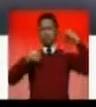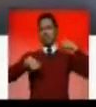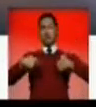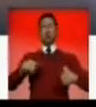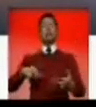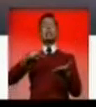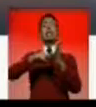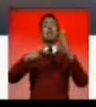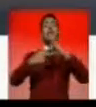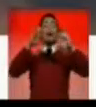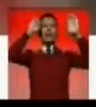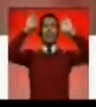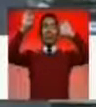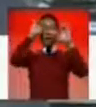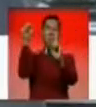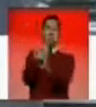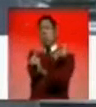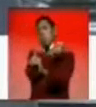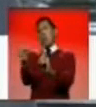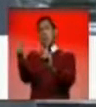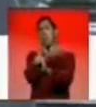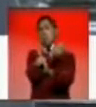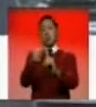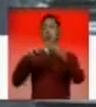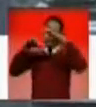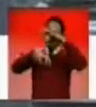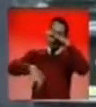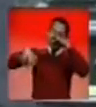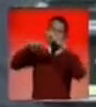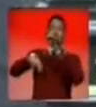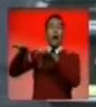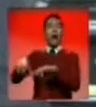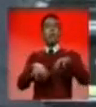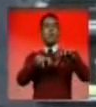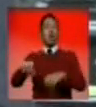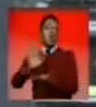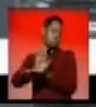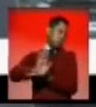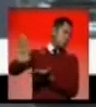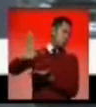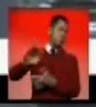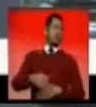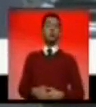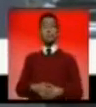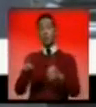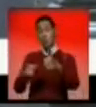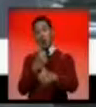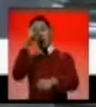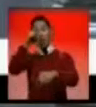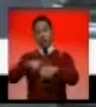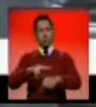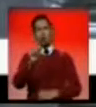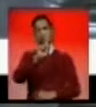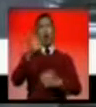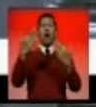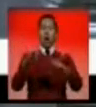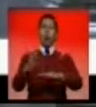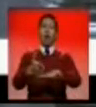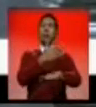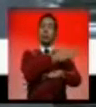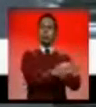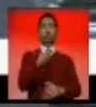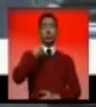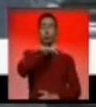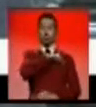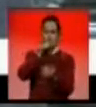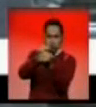para oponerse a la actividad minera. Esta no es la primera agresión, sí la más violenta. Ya se encuentran identificadas quienes han